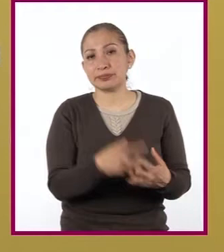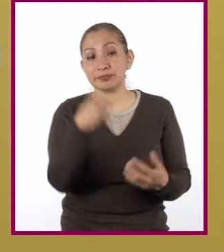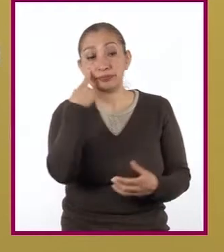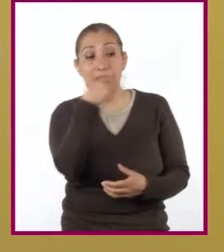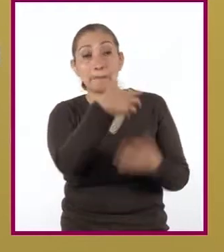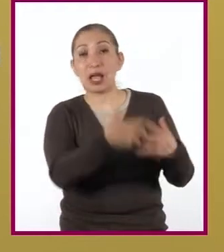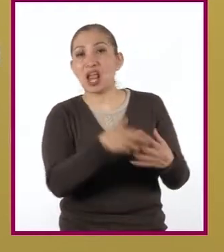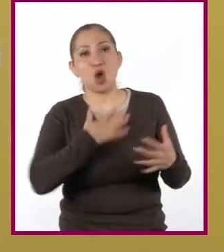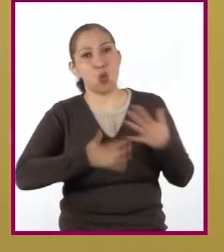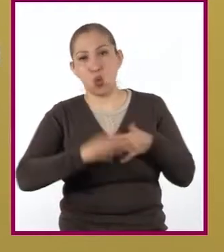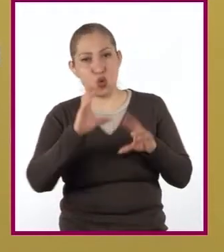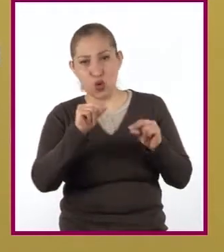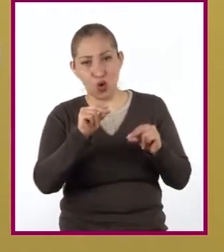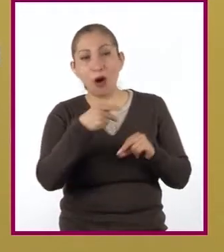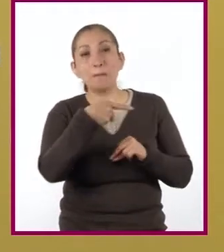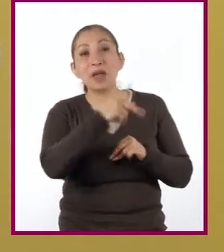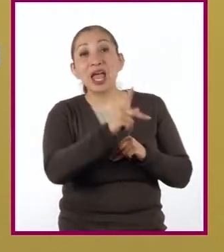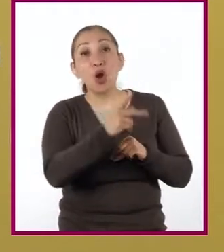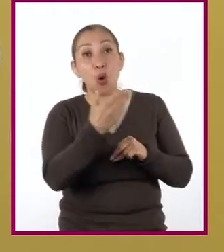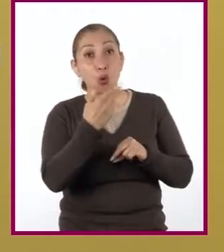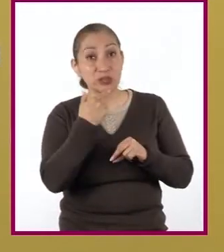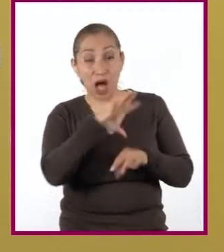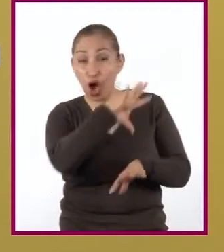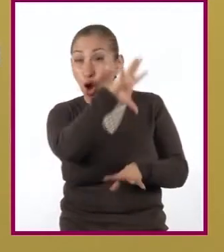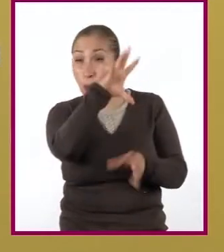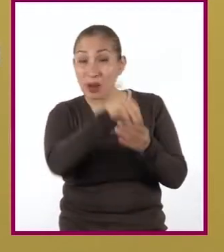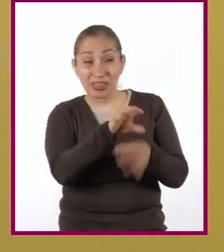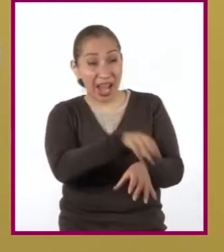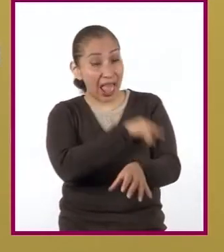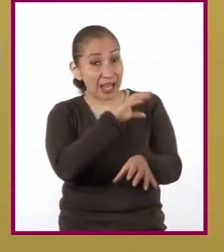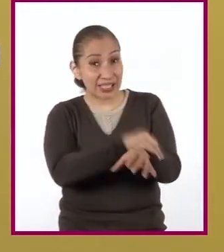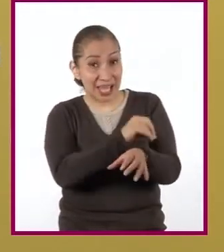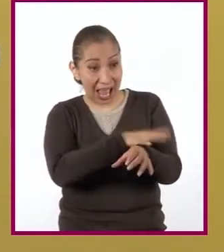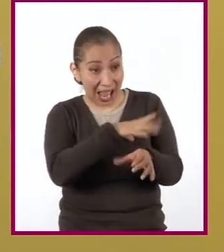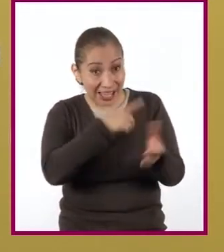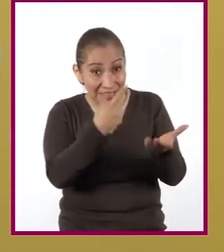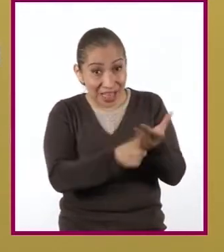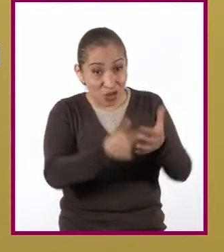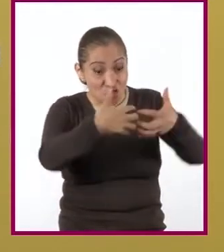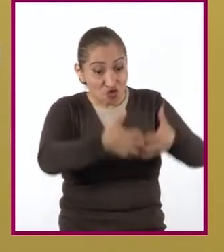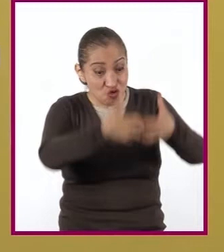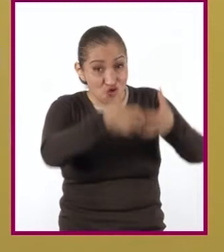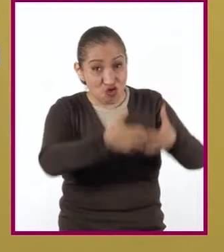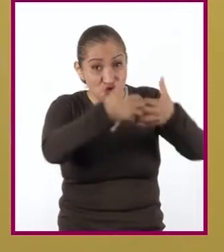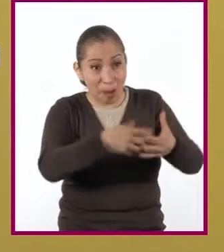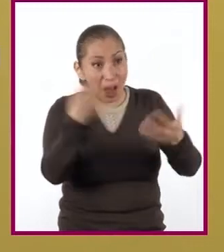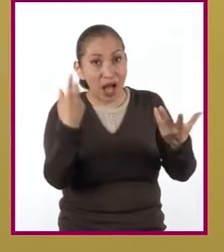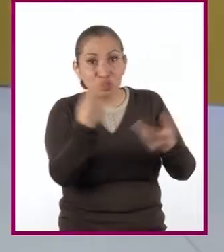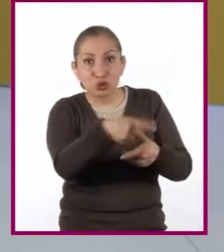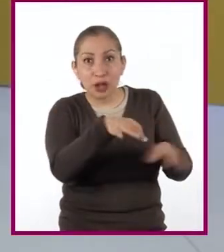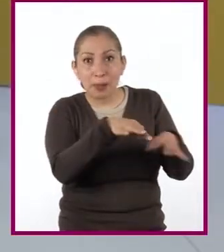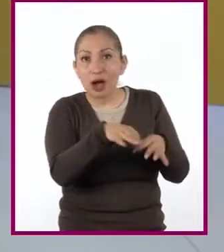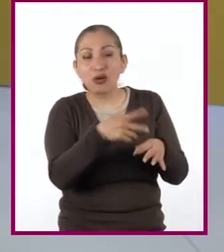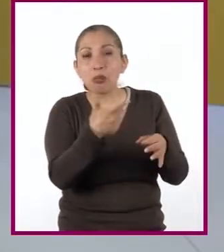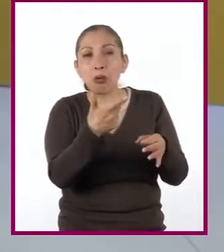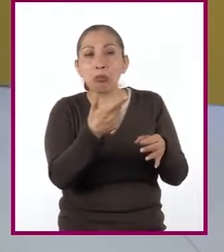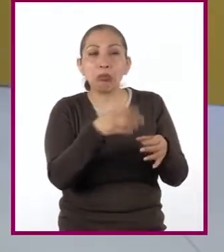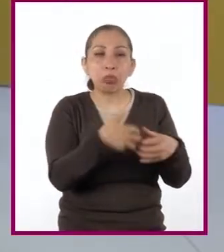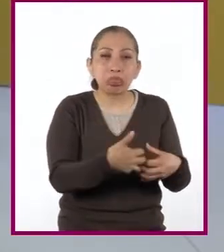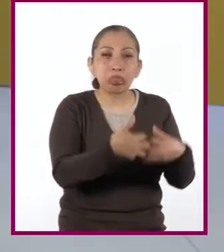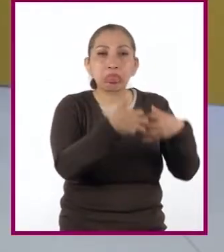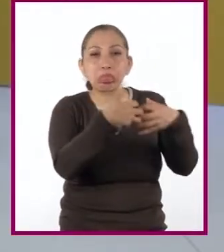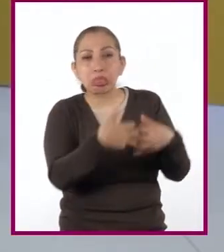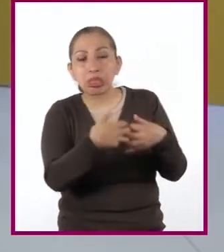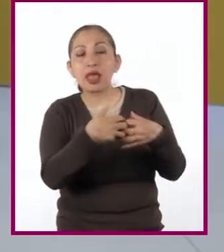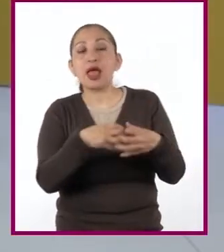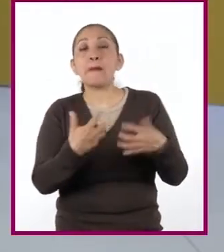ellas no se cansan, pero no utilizan toda la energía que está disponible para realizar el trabajo. Las